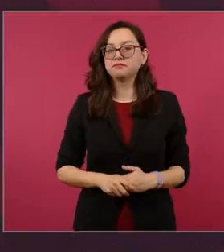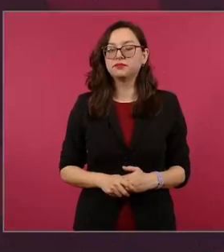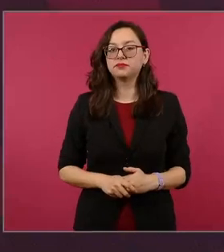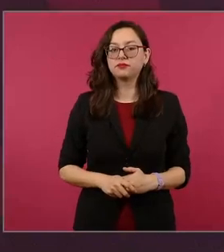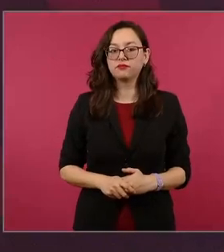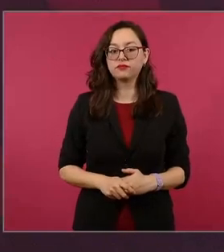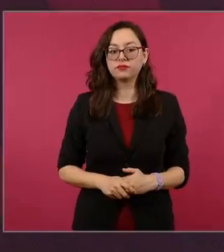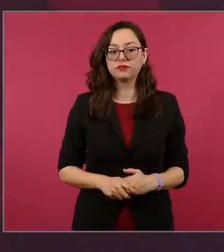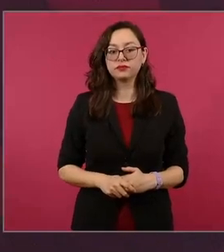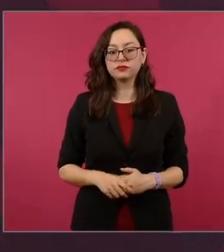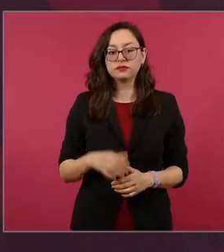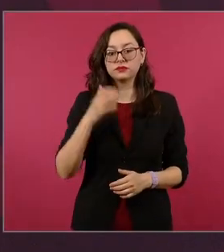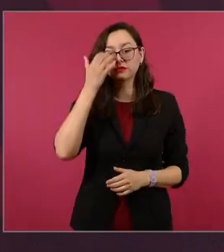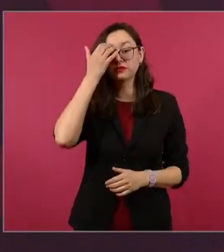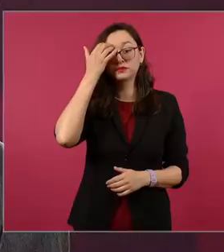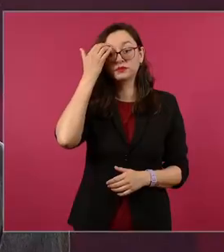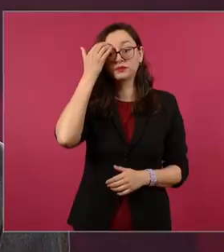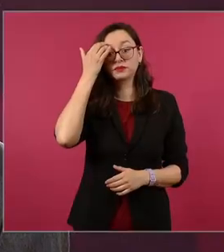porque